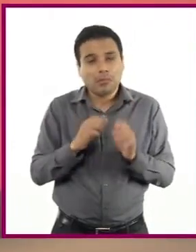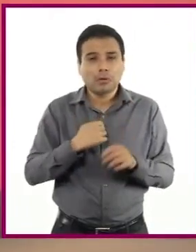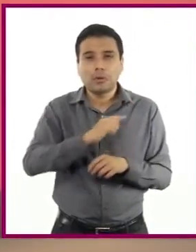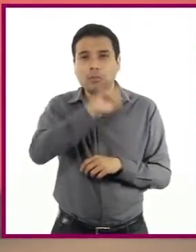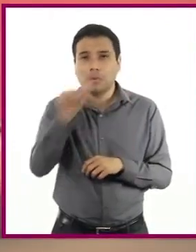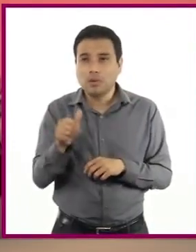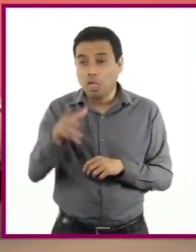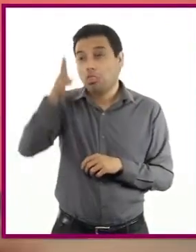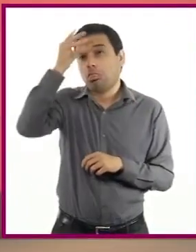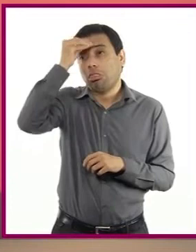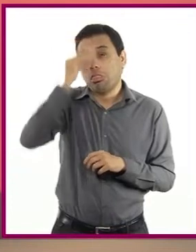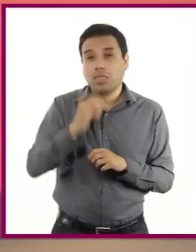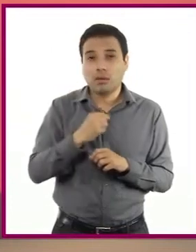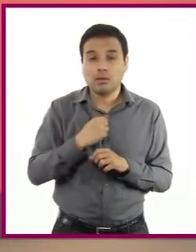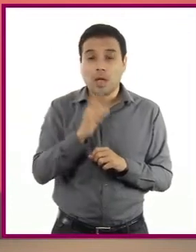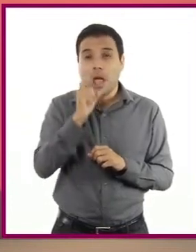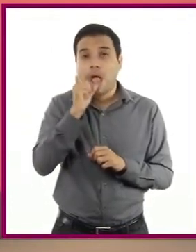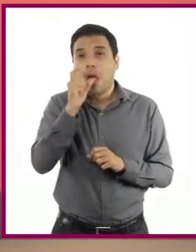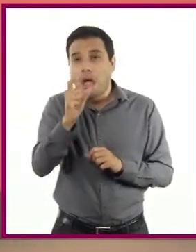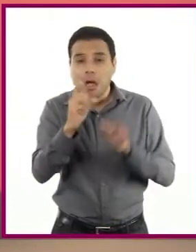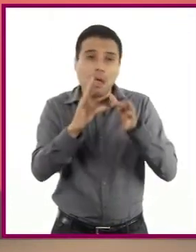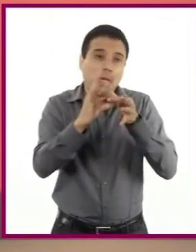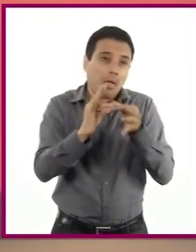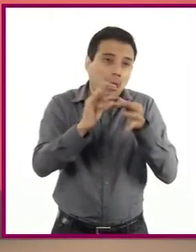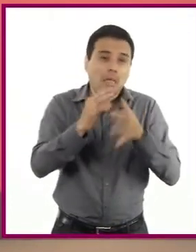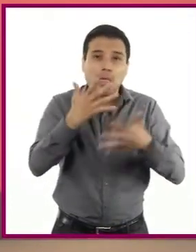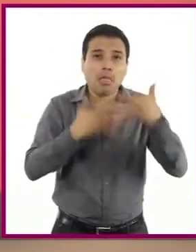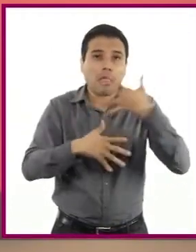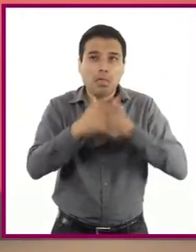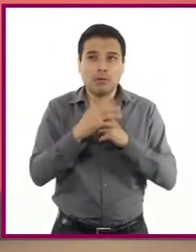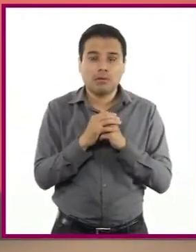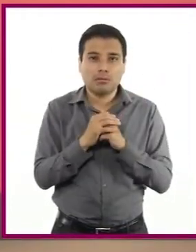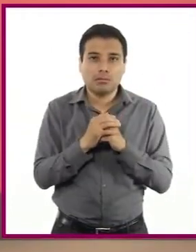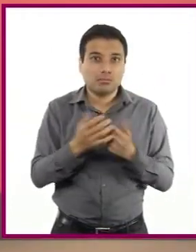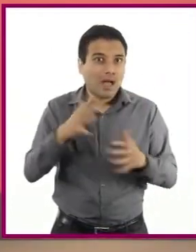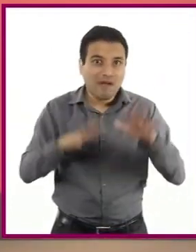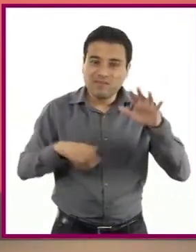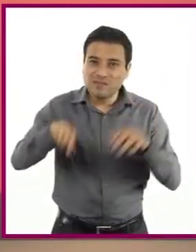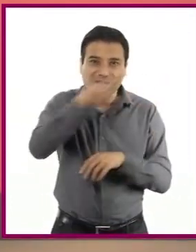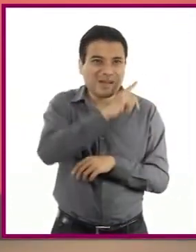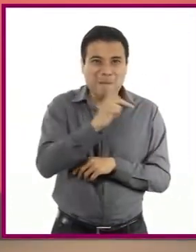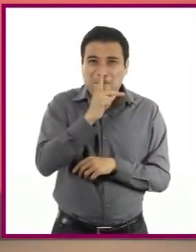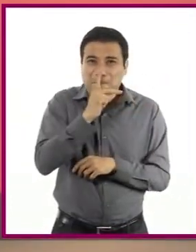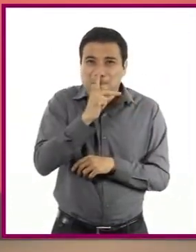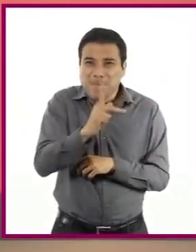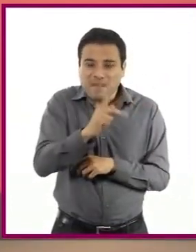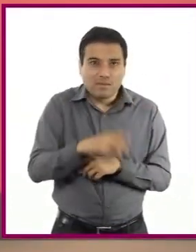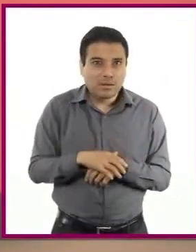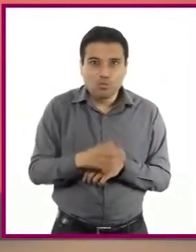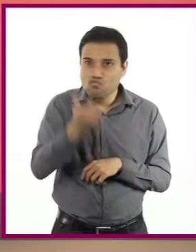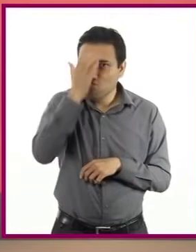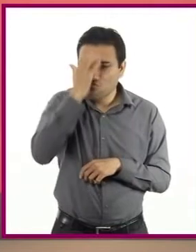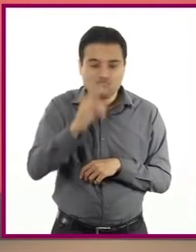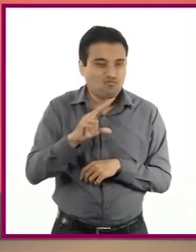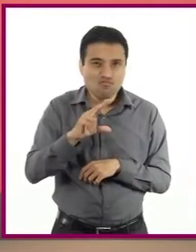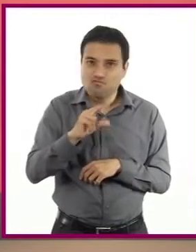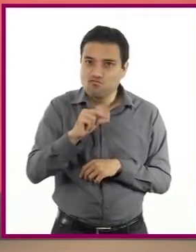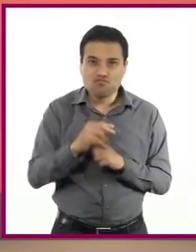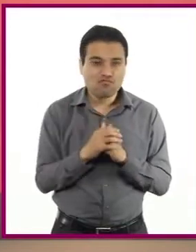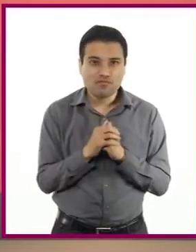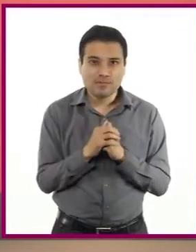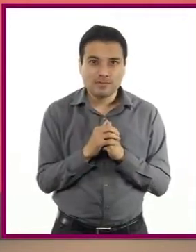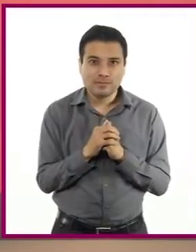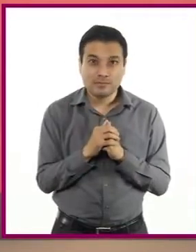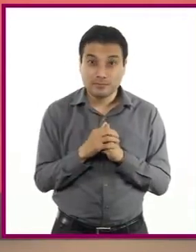expresándonos como podemos, leyendo o escuchando palabras que no comprendemos cabalmente. Pero si